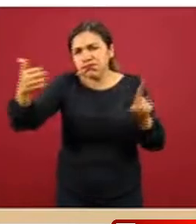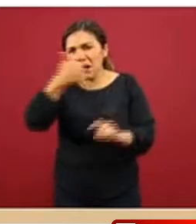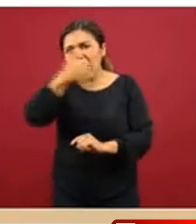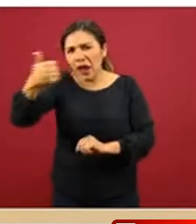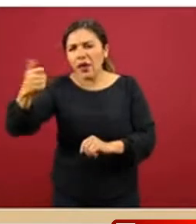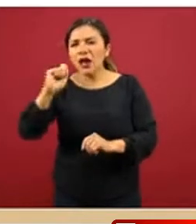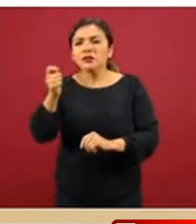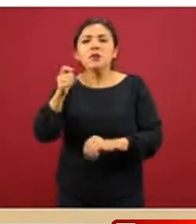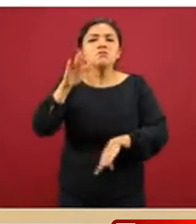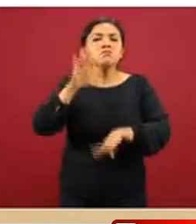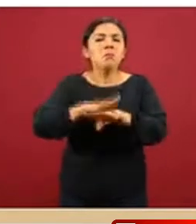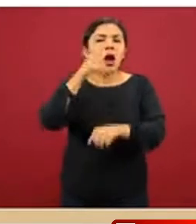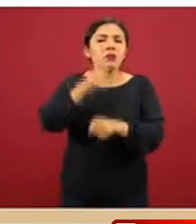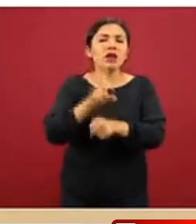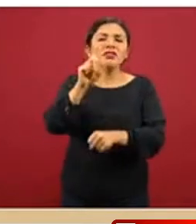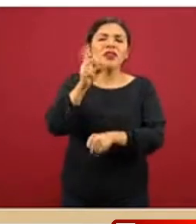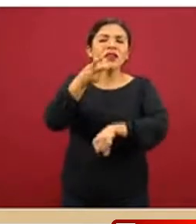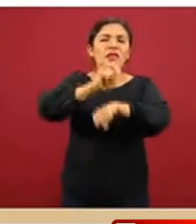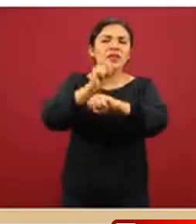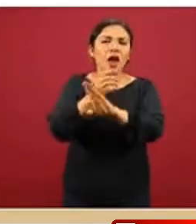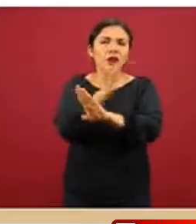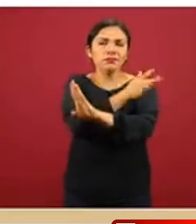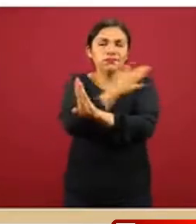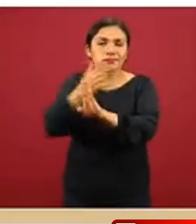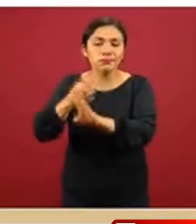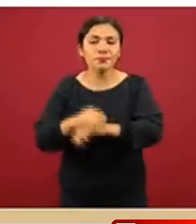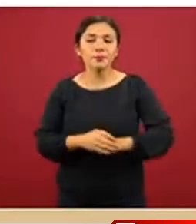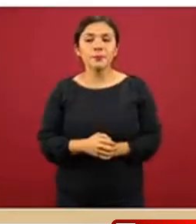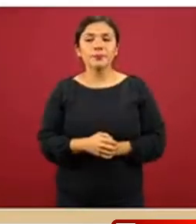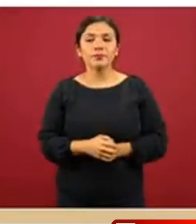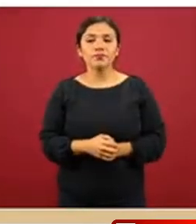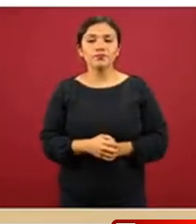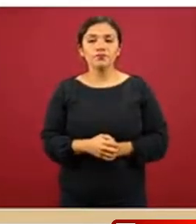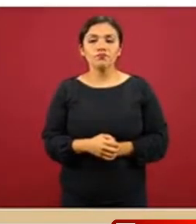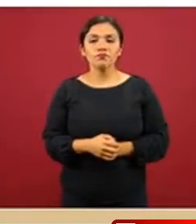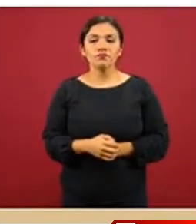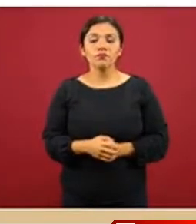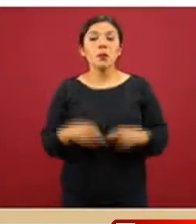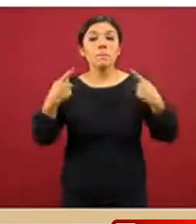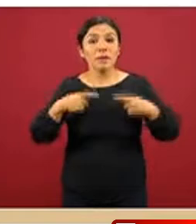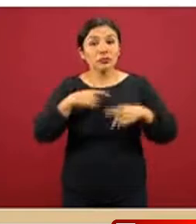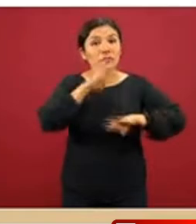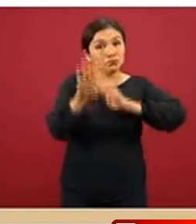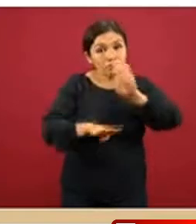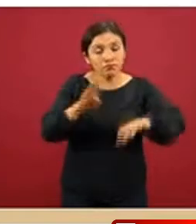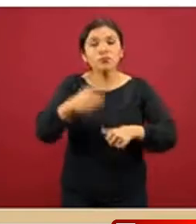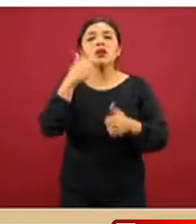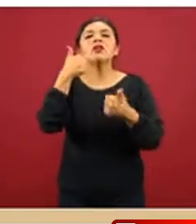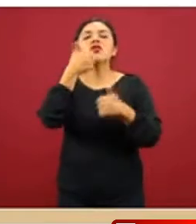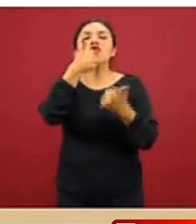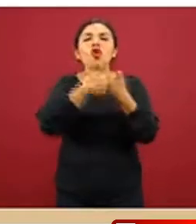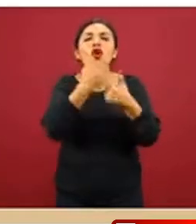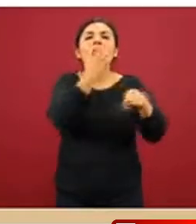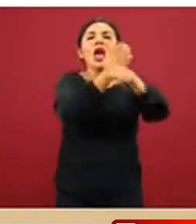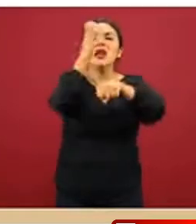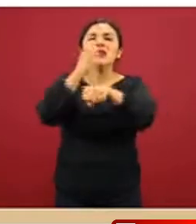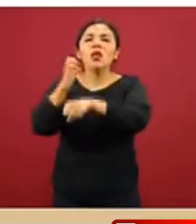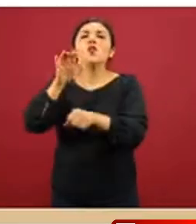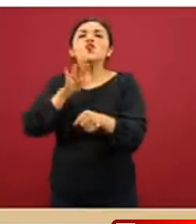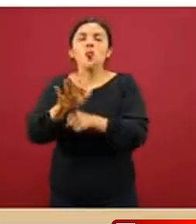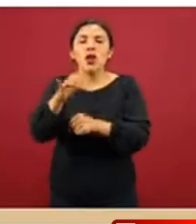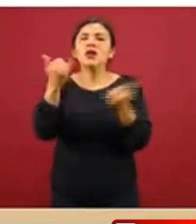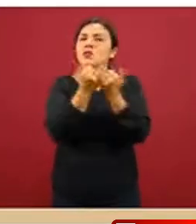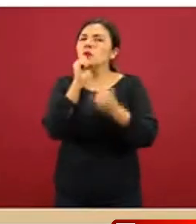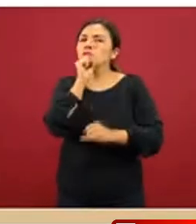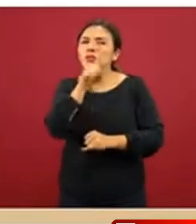en los últimos 30 días. La siguiente diapositiva nos muestra las defunciones por entidad federativa, y también con la barra naranja